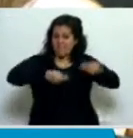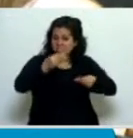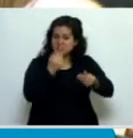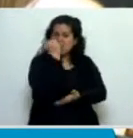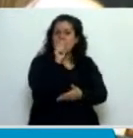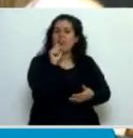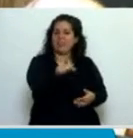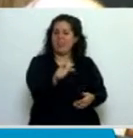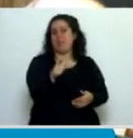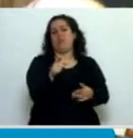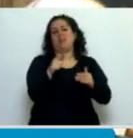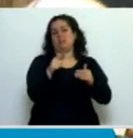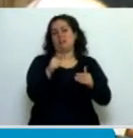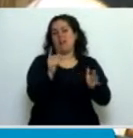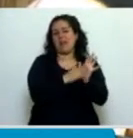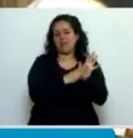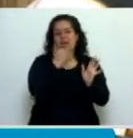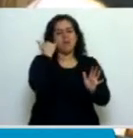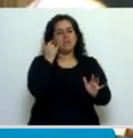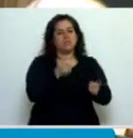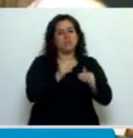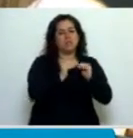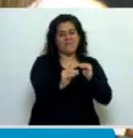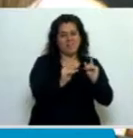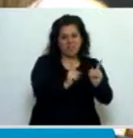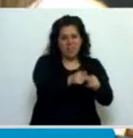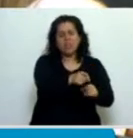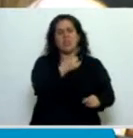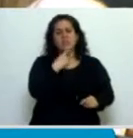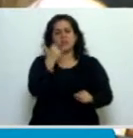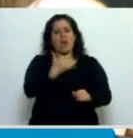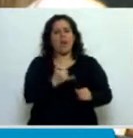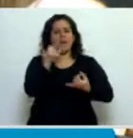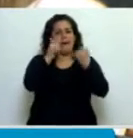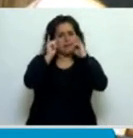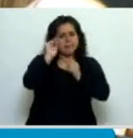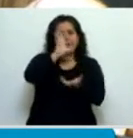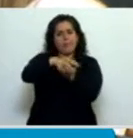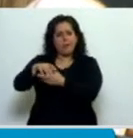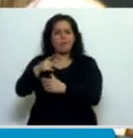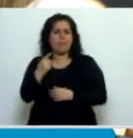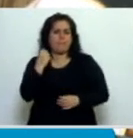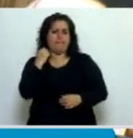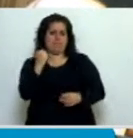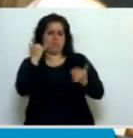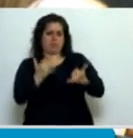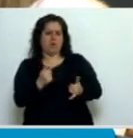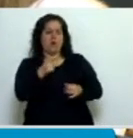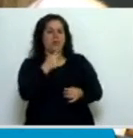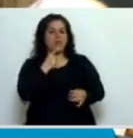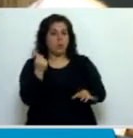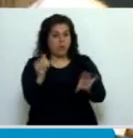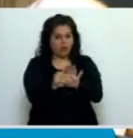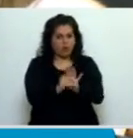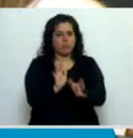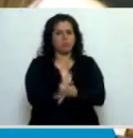del Fondo de Garantía y Sustentabilidad hay una sobreexposición de activos estatales y en pesos, lo cual pone al fondo en un